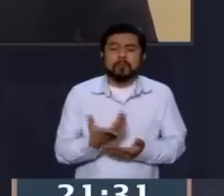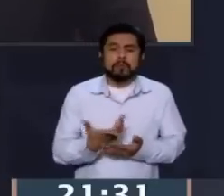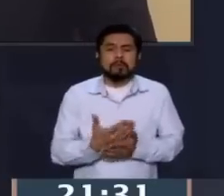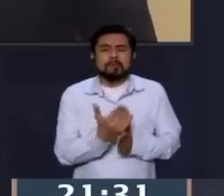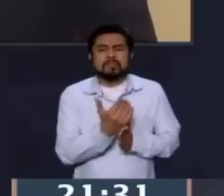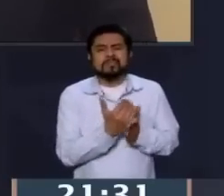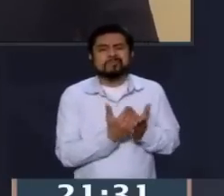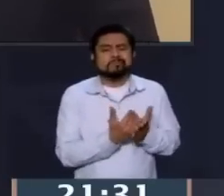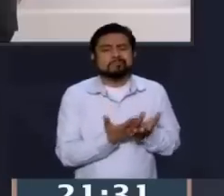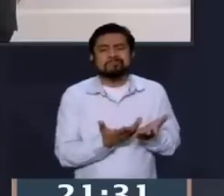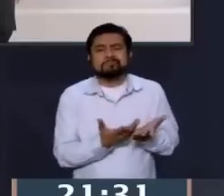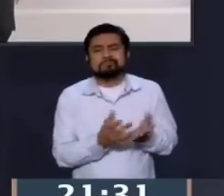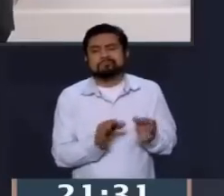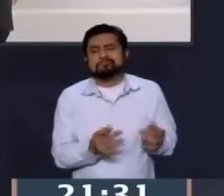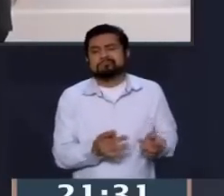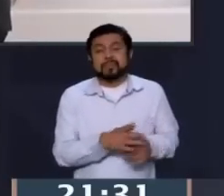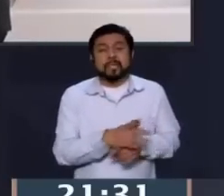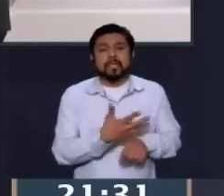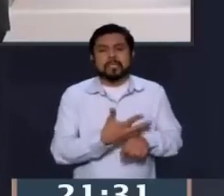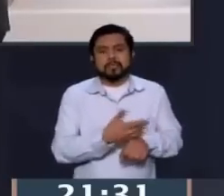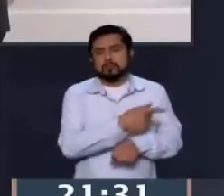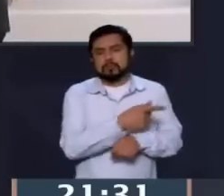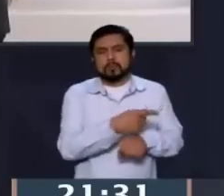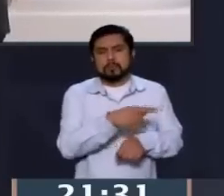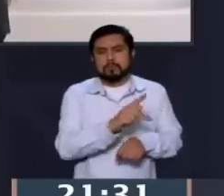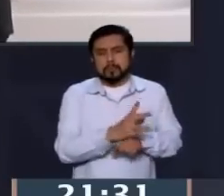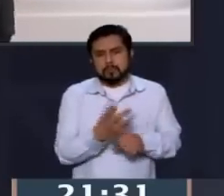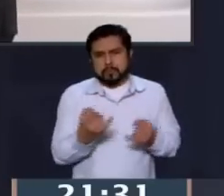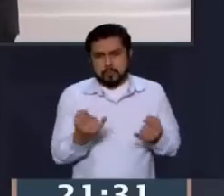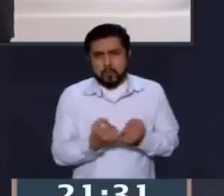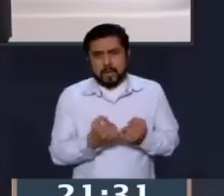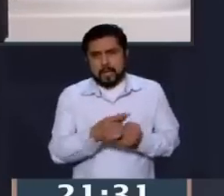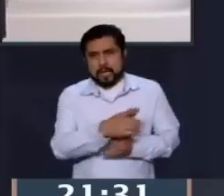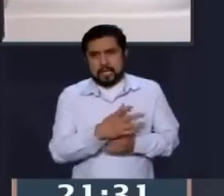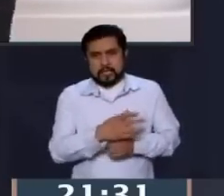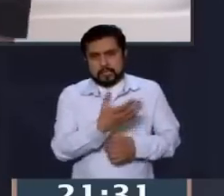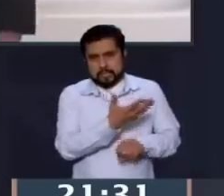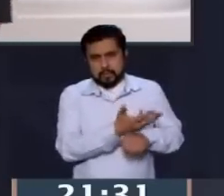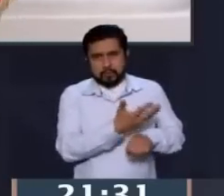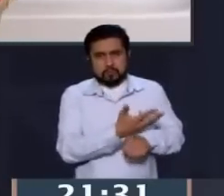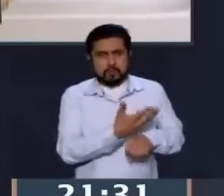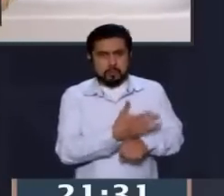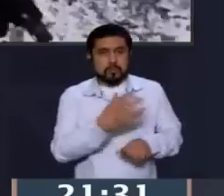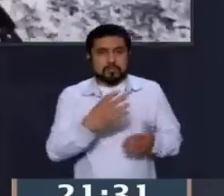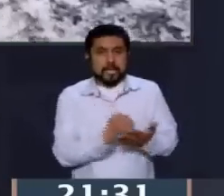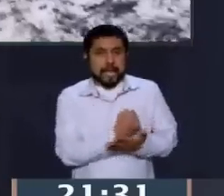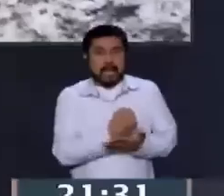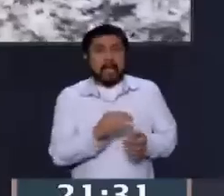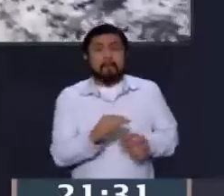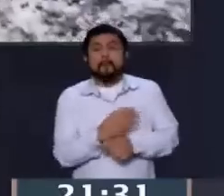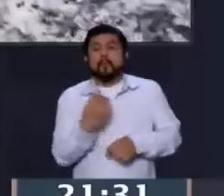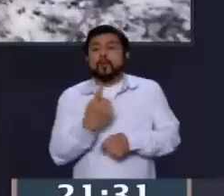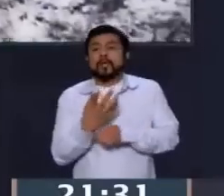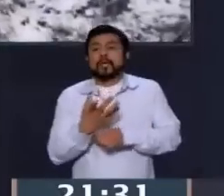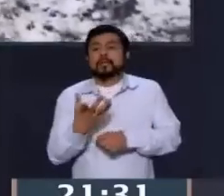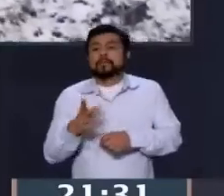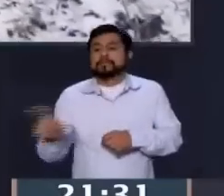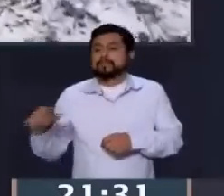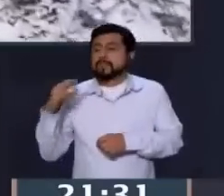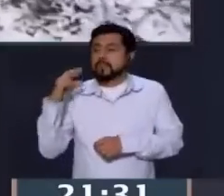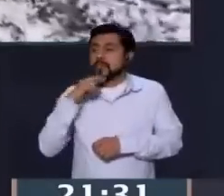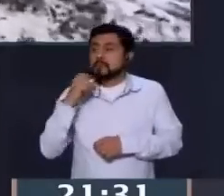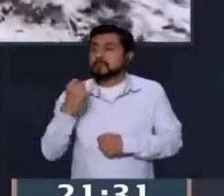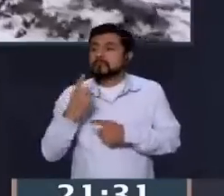menor calidad en este caso Estados Unidos que también podría ser otra otra ganancia de Estados Unidos desplazó del mercado europeo aprovechando la